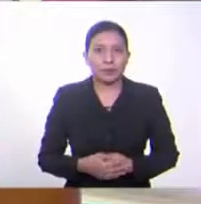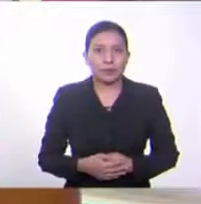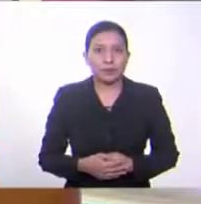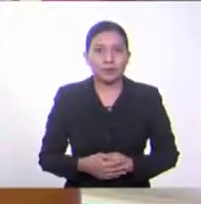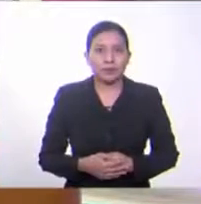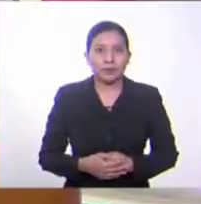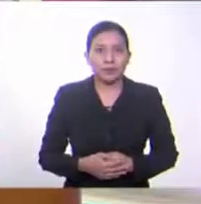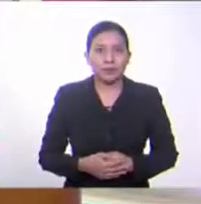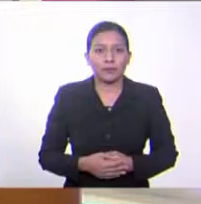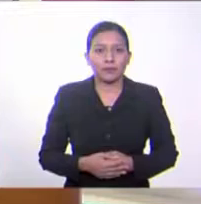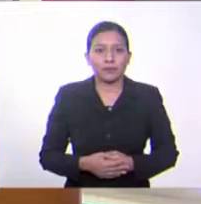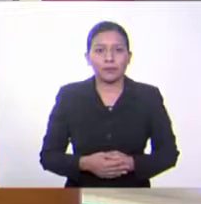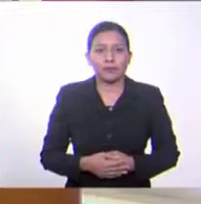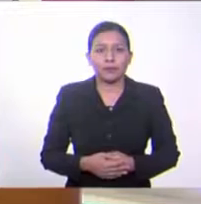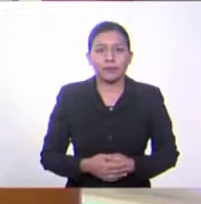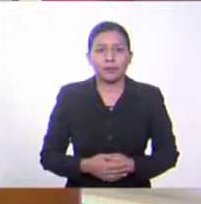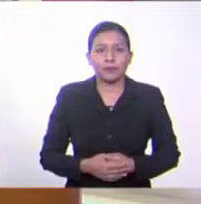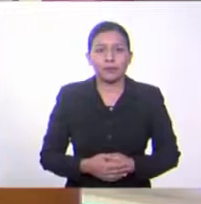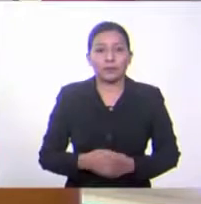Tengo el siguiente triángulo.